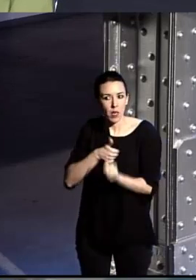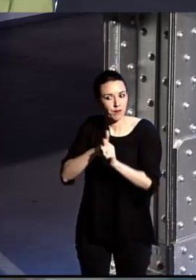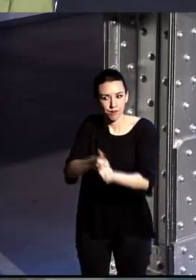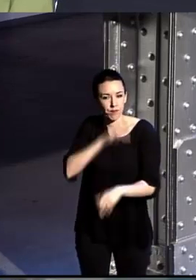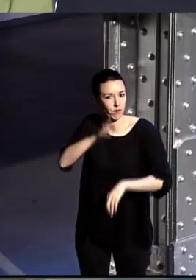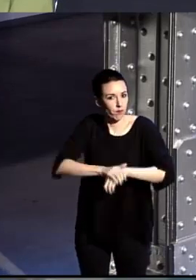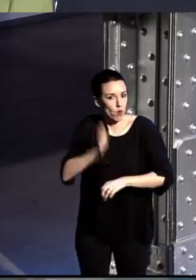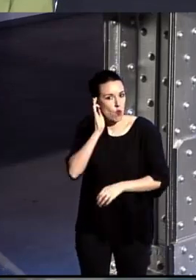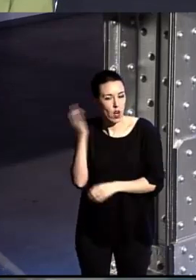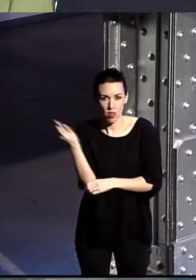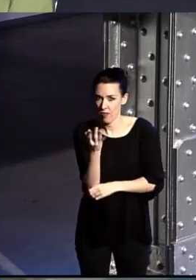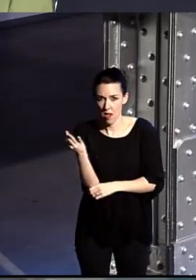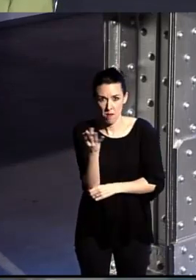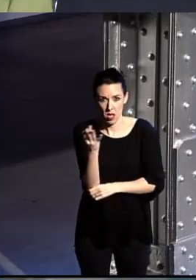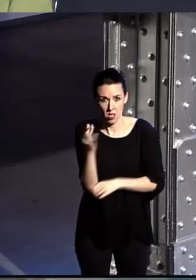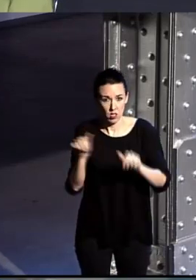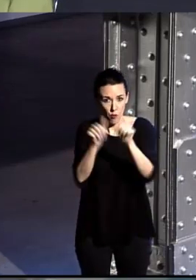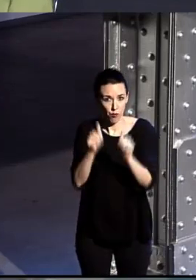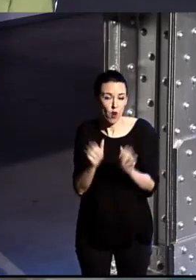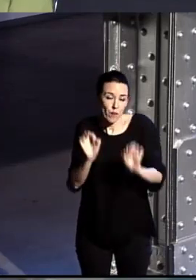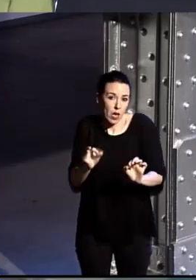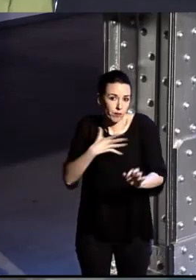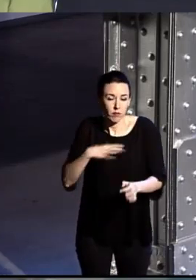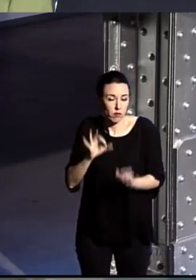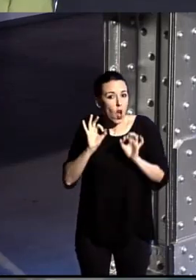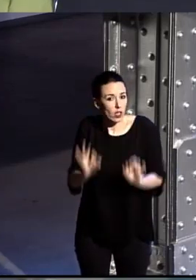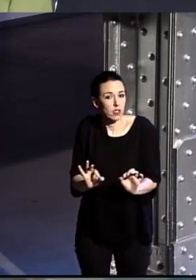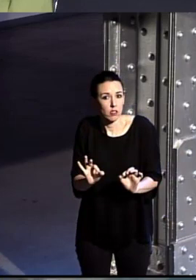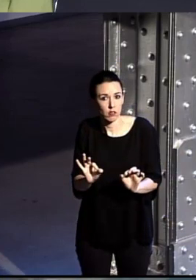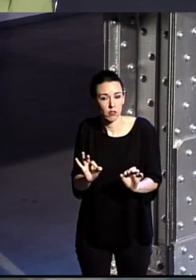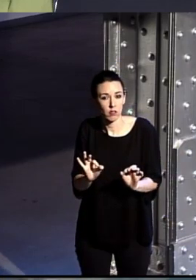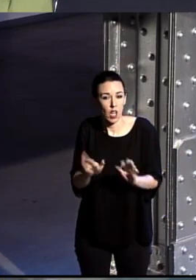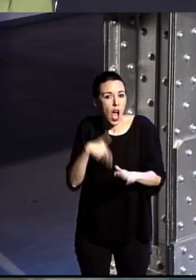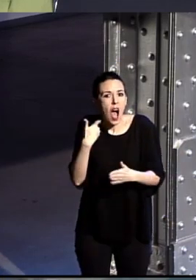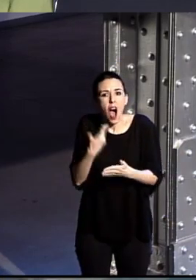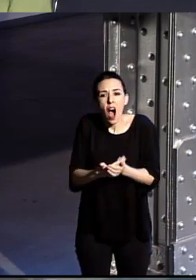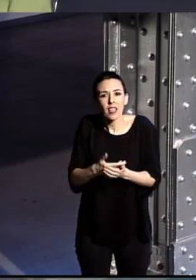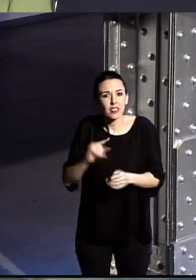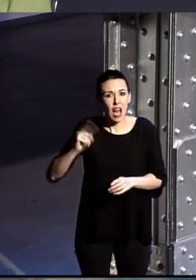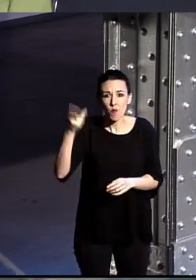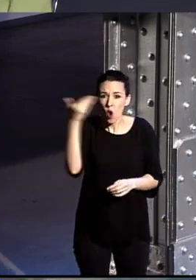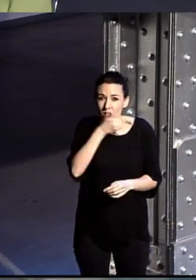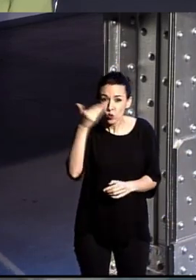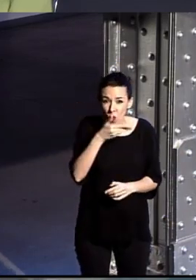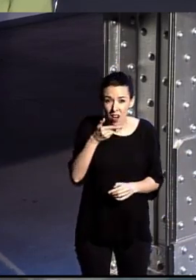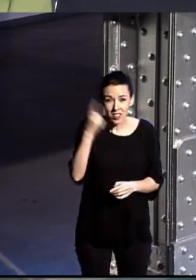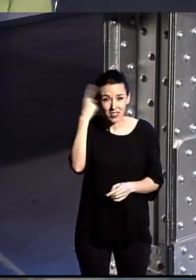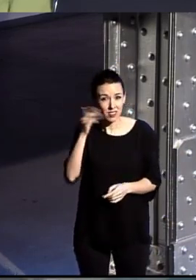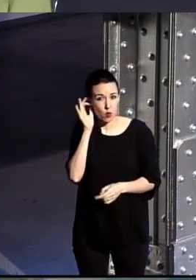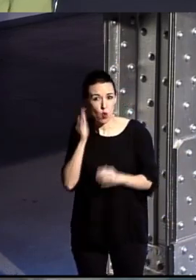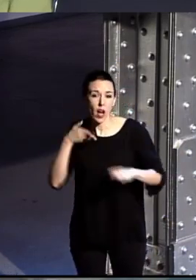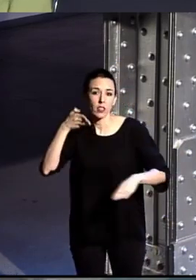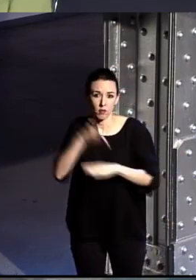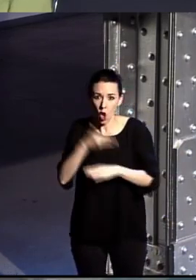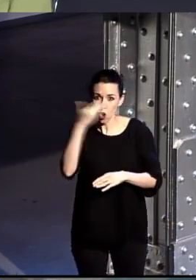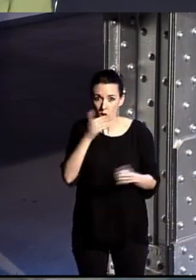modelo que se asentaba incluso en las primeras escuelas, cuando la mujer accedía a la educación, se